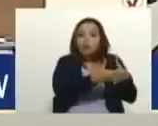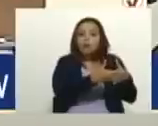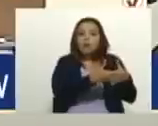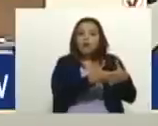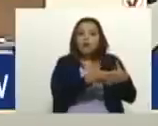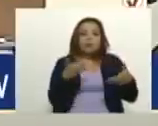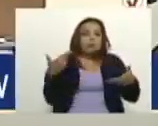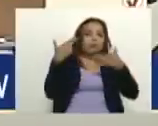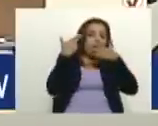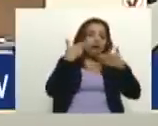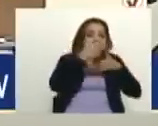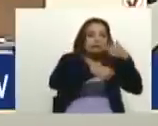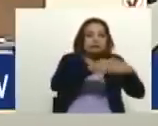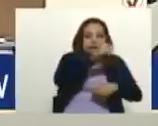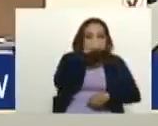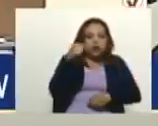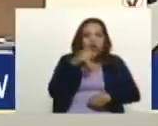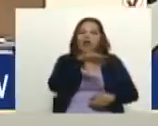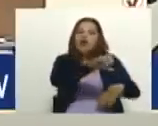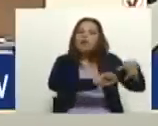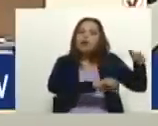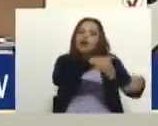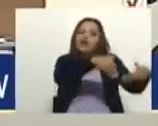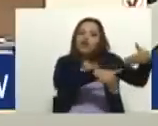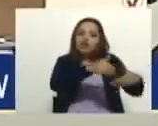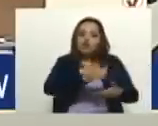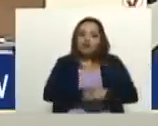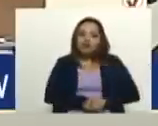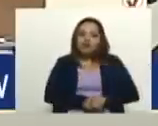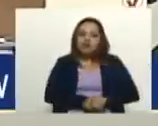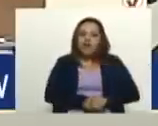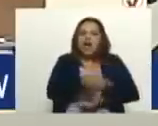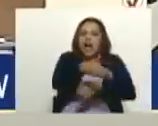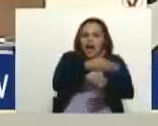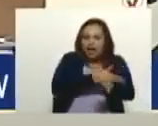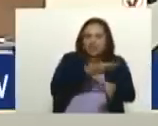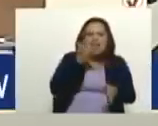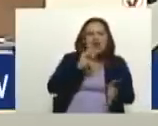votos. Eso tuvieron a Pablo Escobar en su congreso.